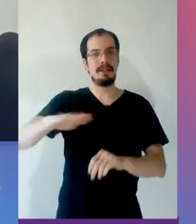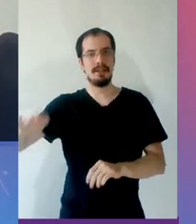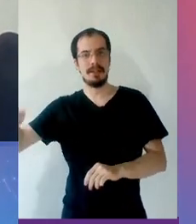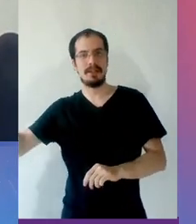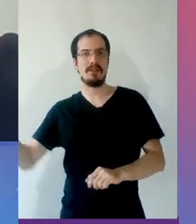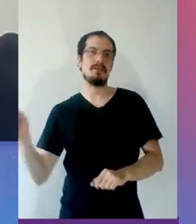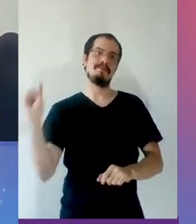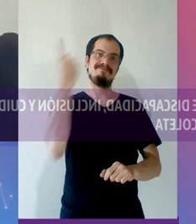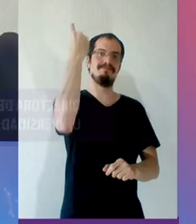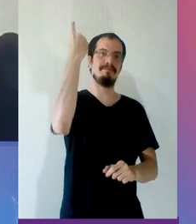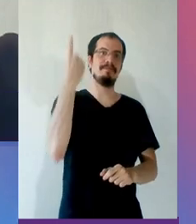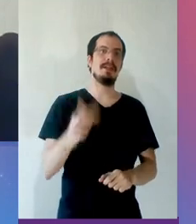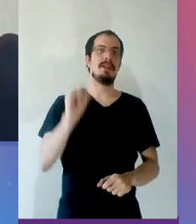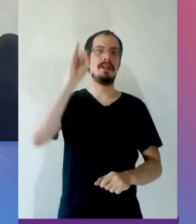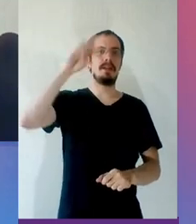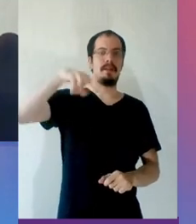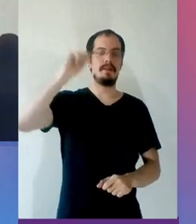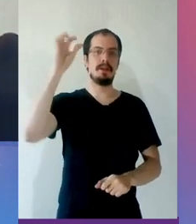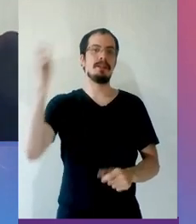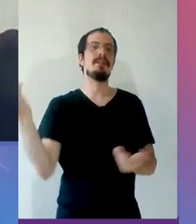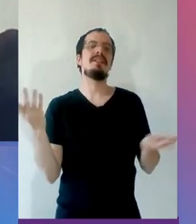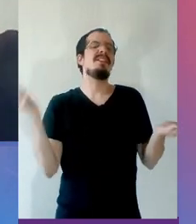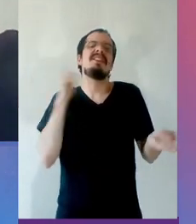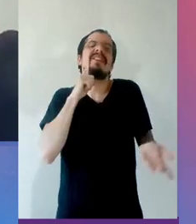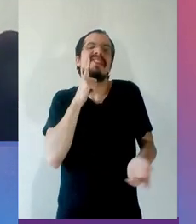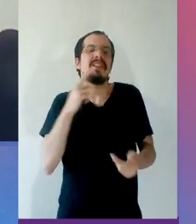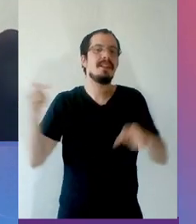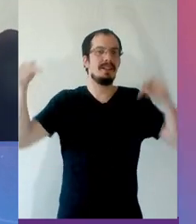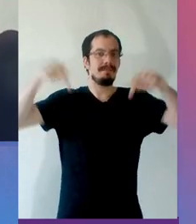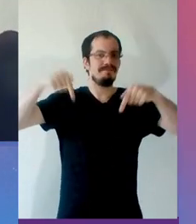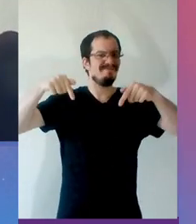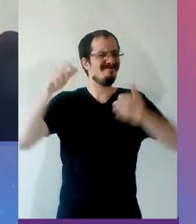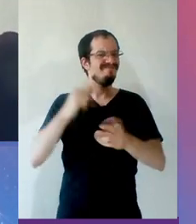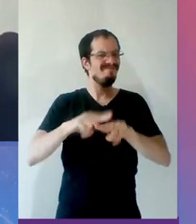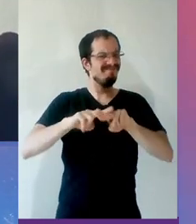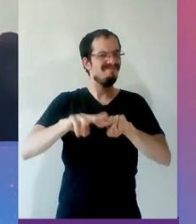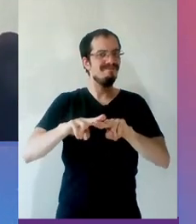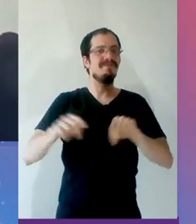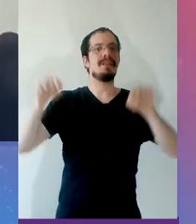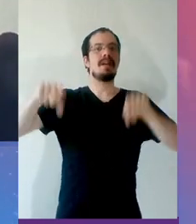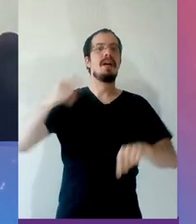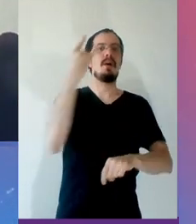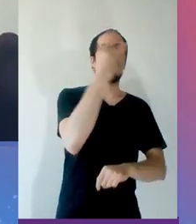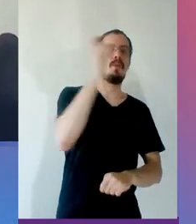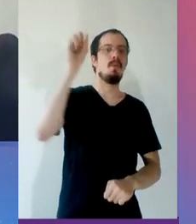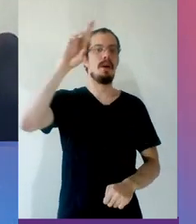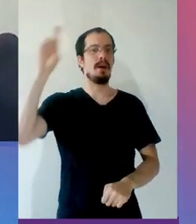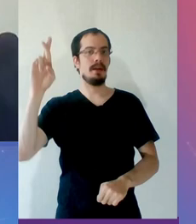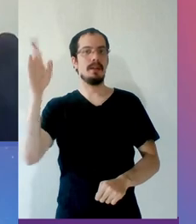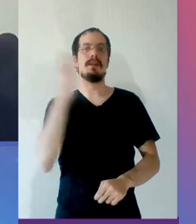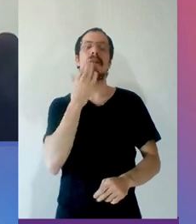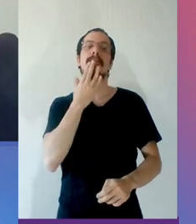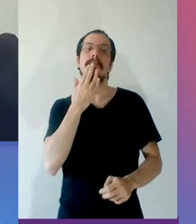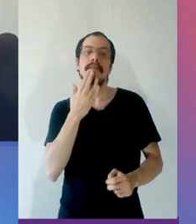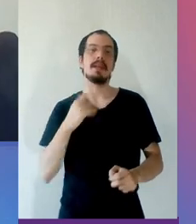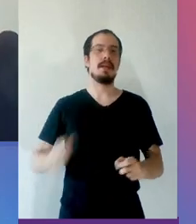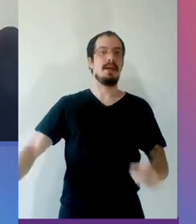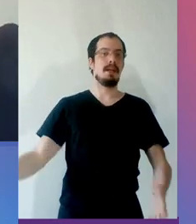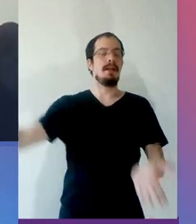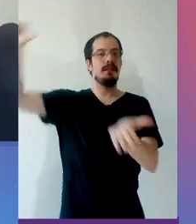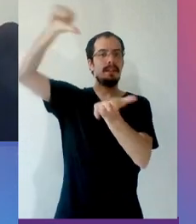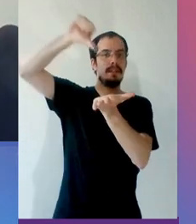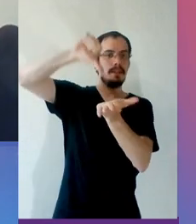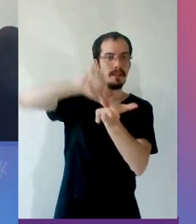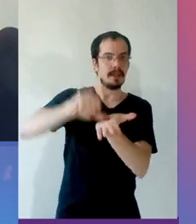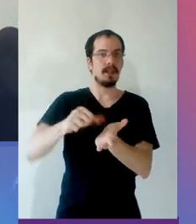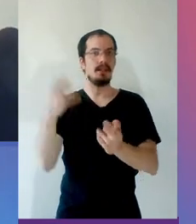organizado por la Universidad Abierta de Recoleta, por el Centro de Rehabilitación Popular de Recoleta,